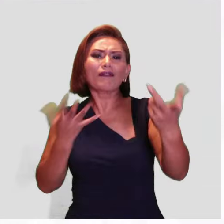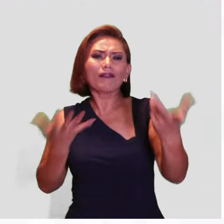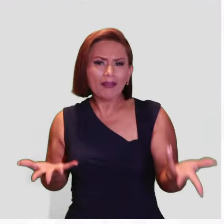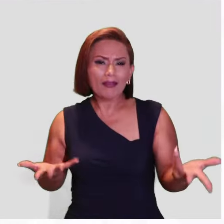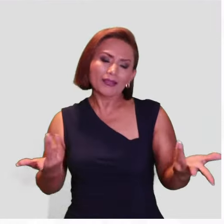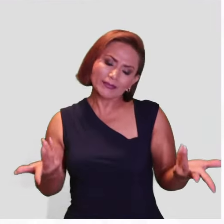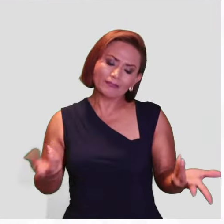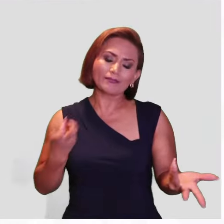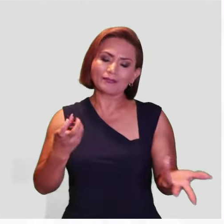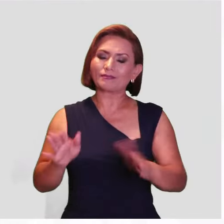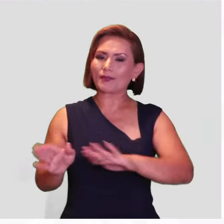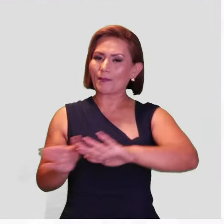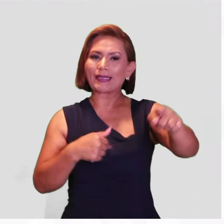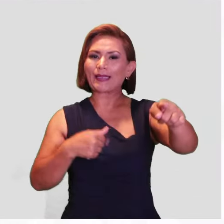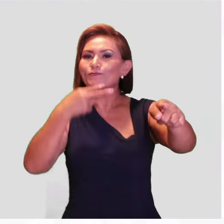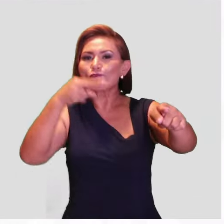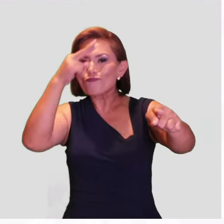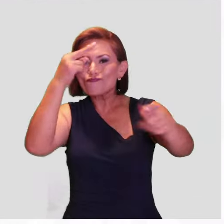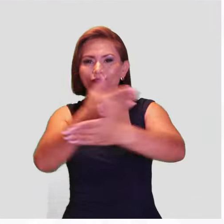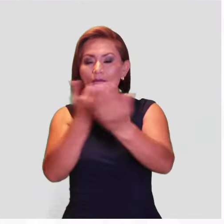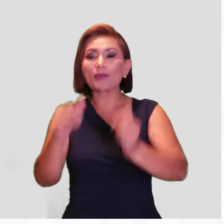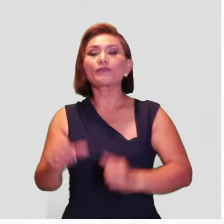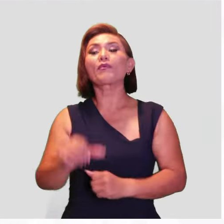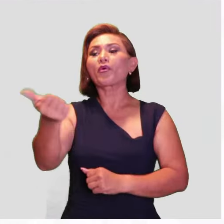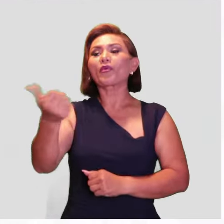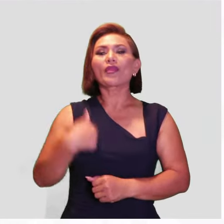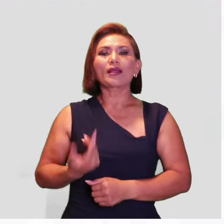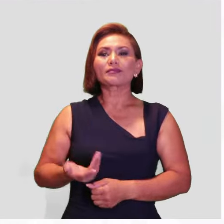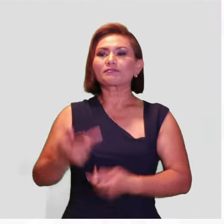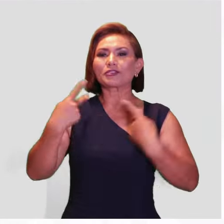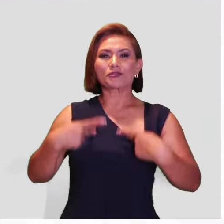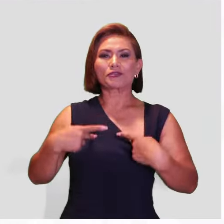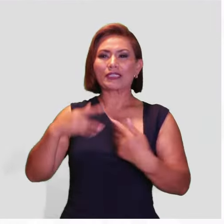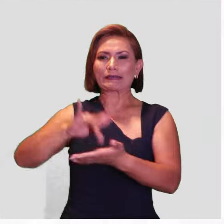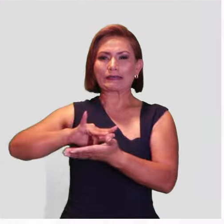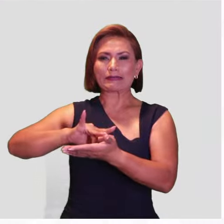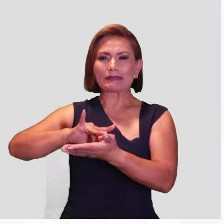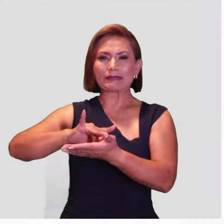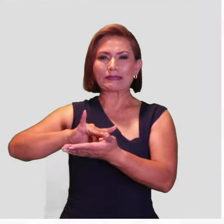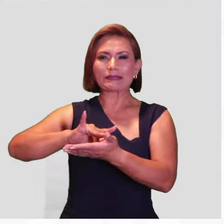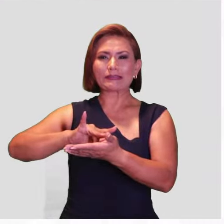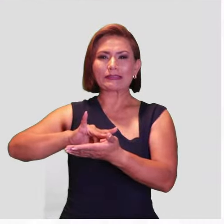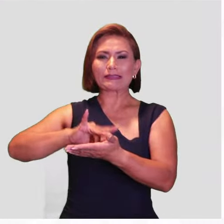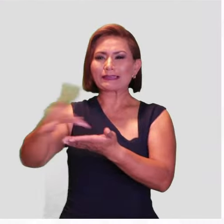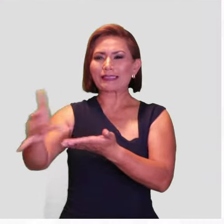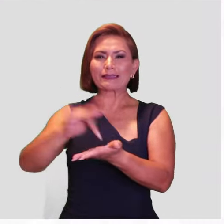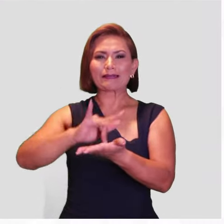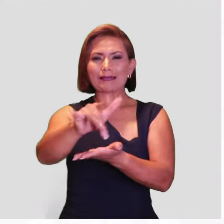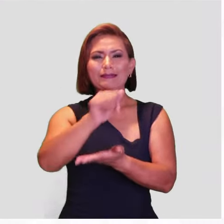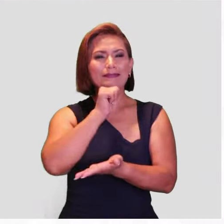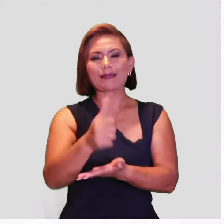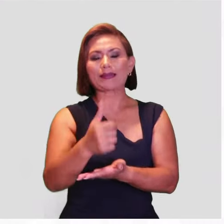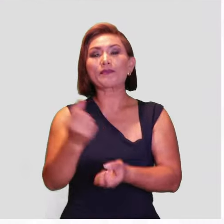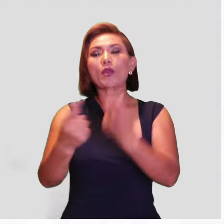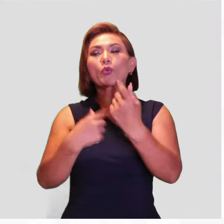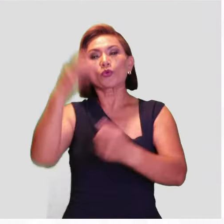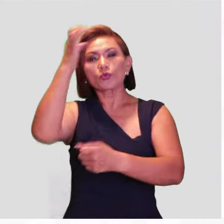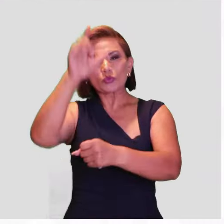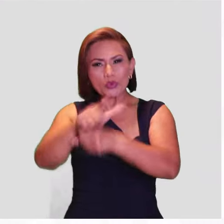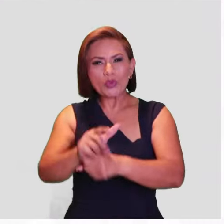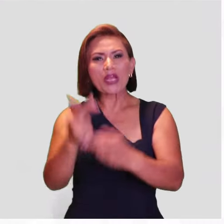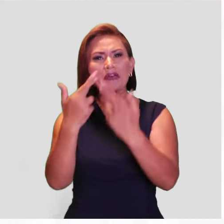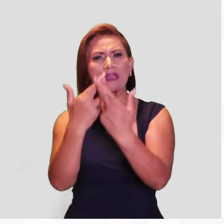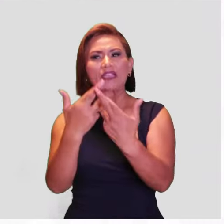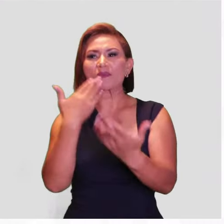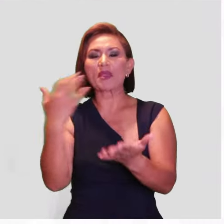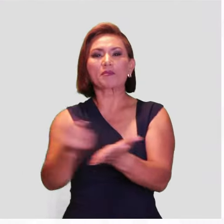lado, pues hay gente muy malagradecida, hijos malagradecidos. San Juan del Río es uno en historia, uno en cultura, uno en riqueza. Que gane